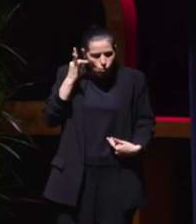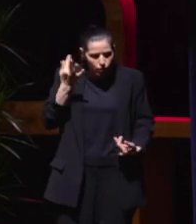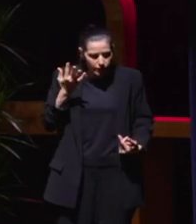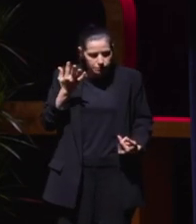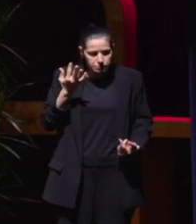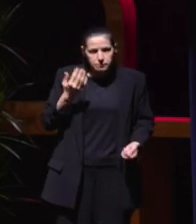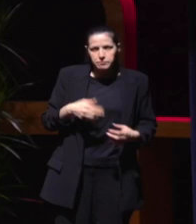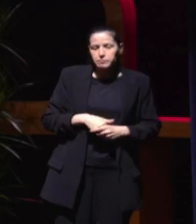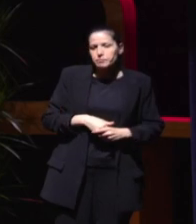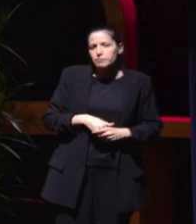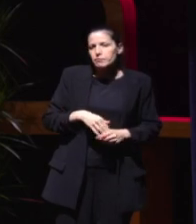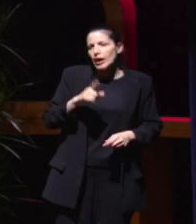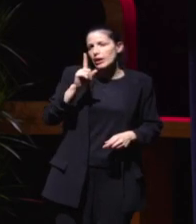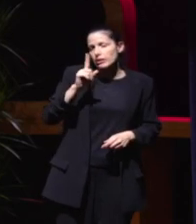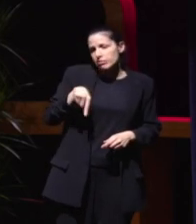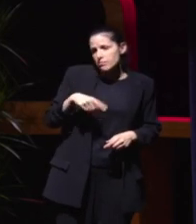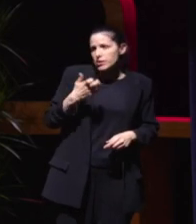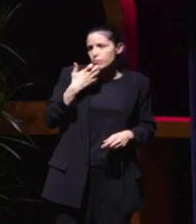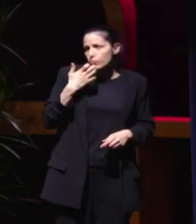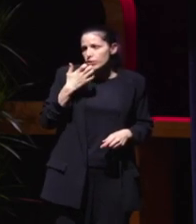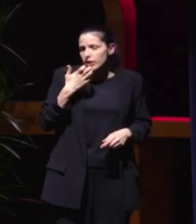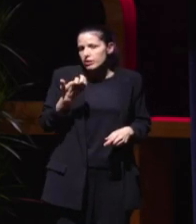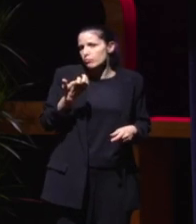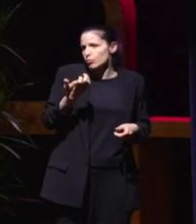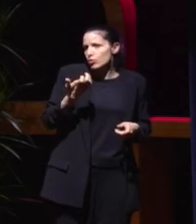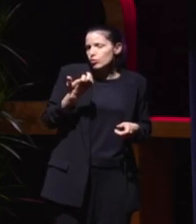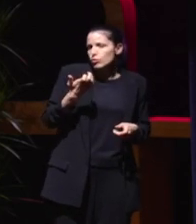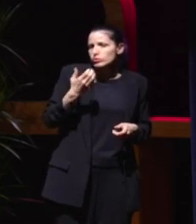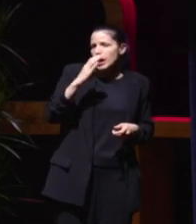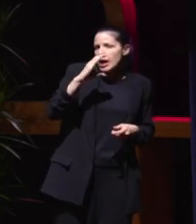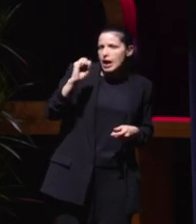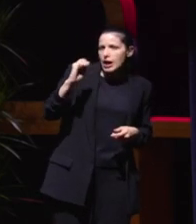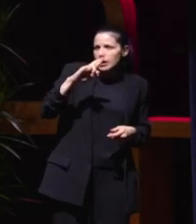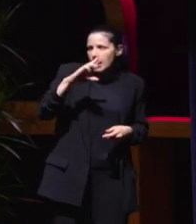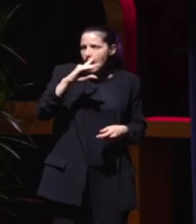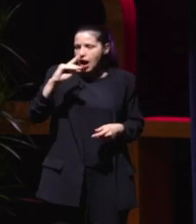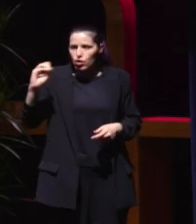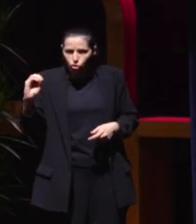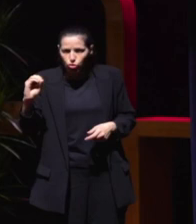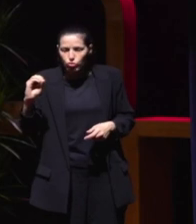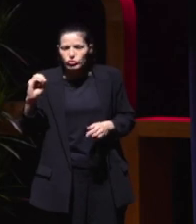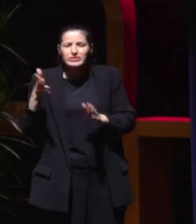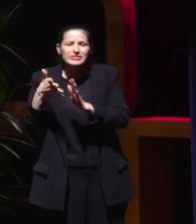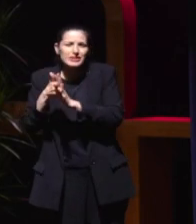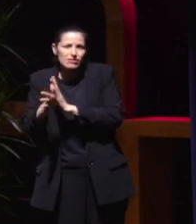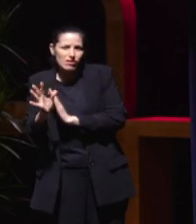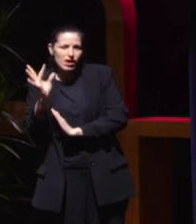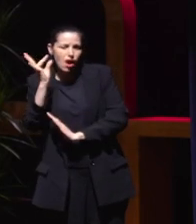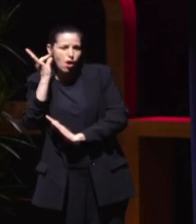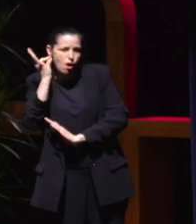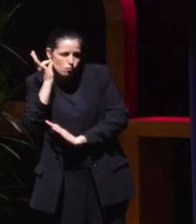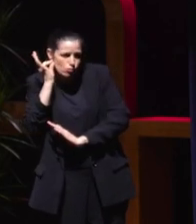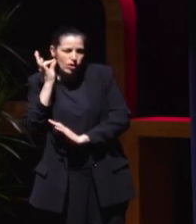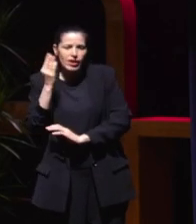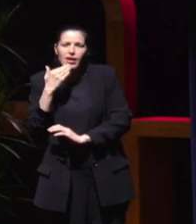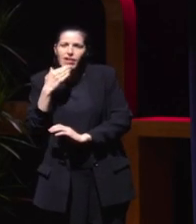Cardo es una mirada Estas son las tetas las de 20 cardos son las de las que hablan de la precariedad y de Cómo